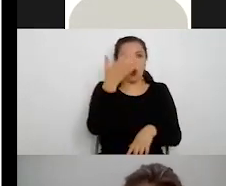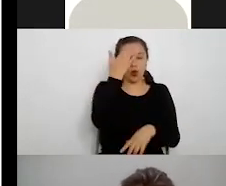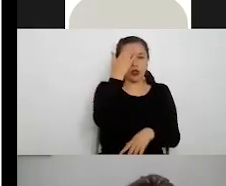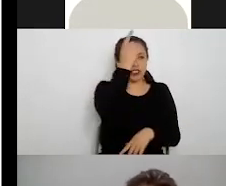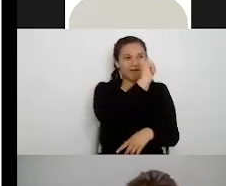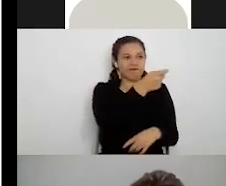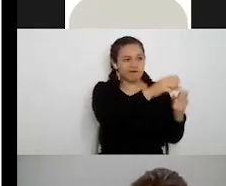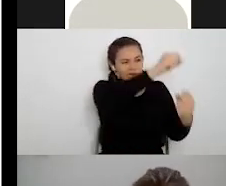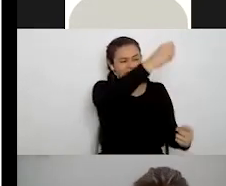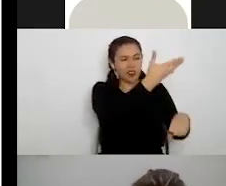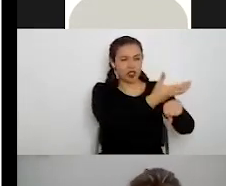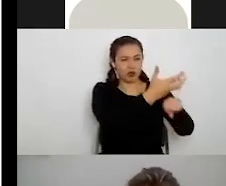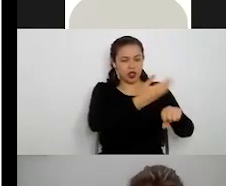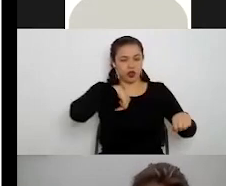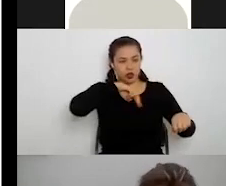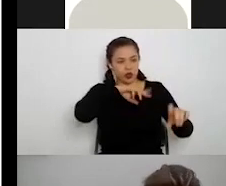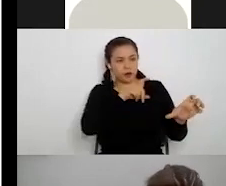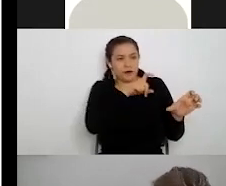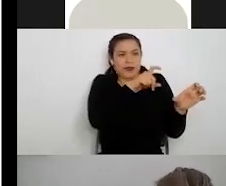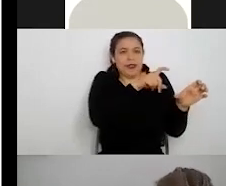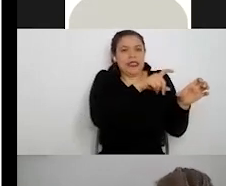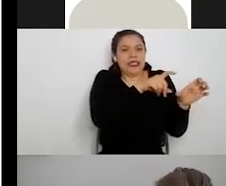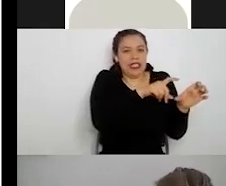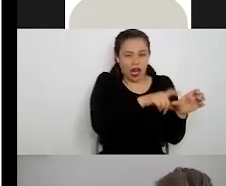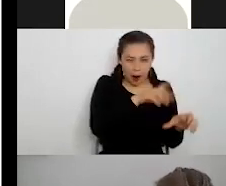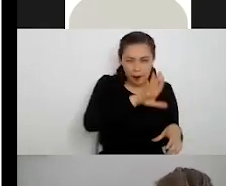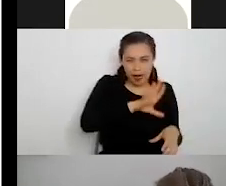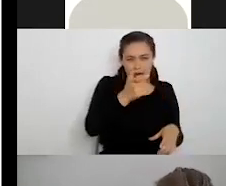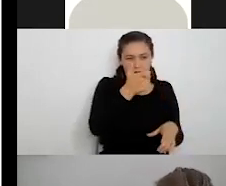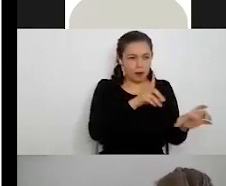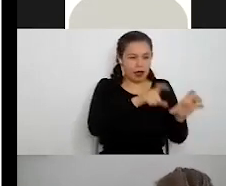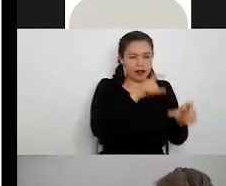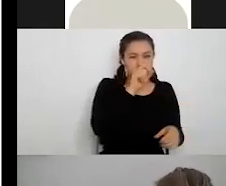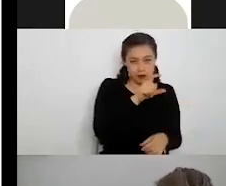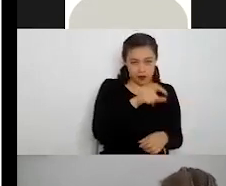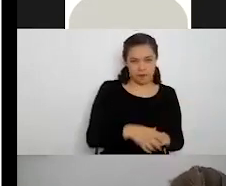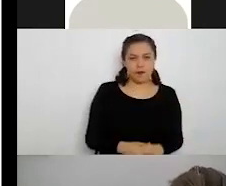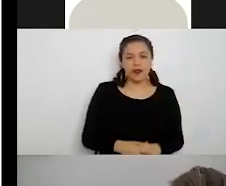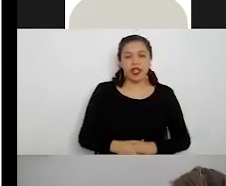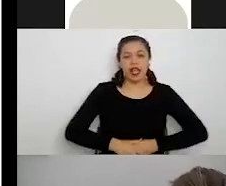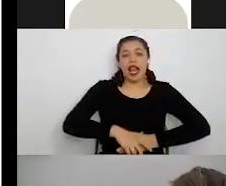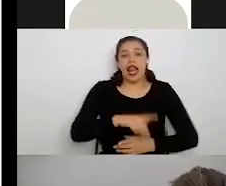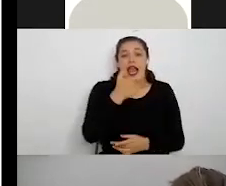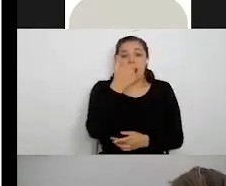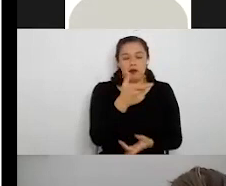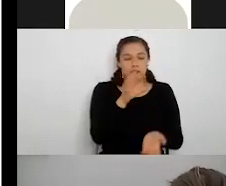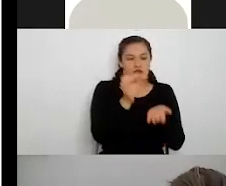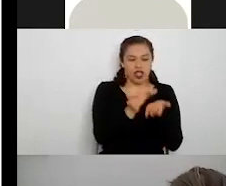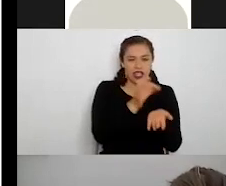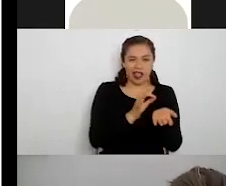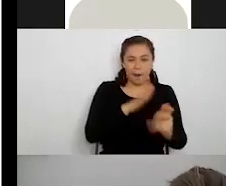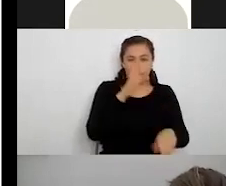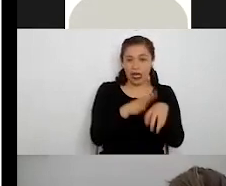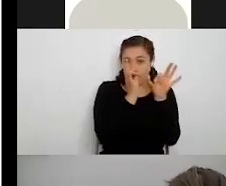estamos integrados. Y la otra es la moneda más importante, la moneda que